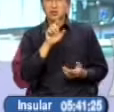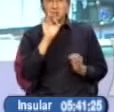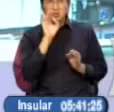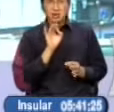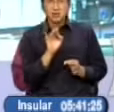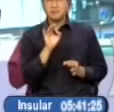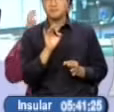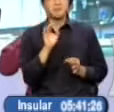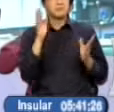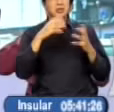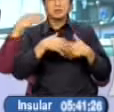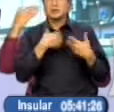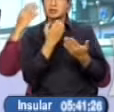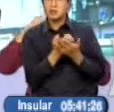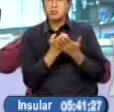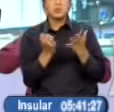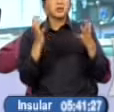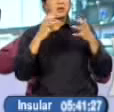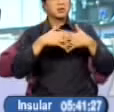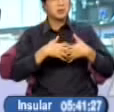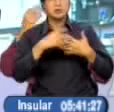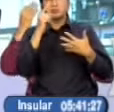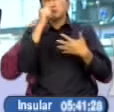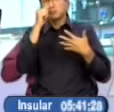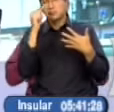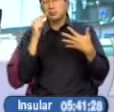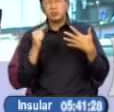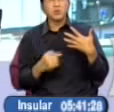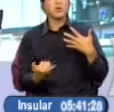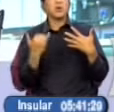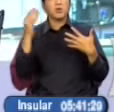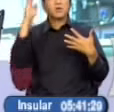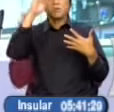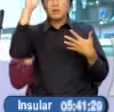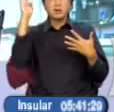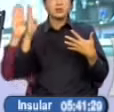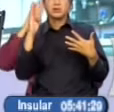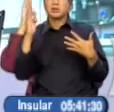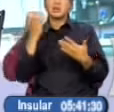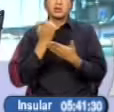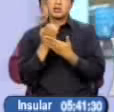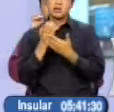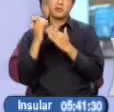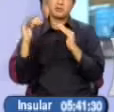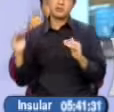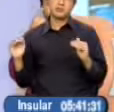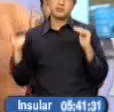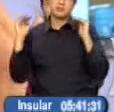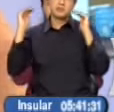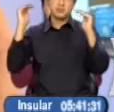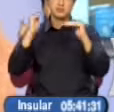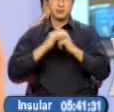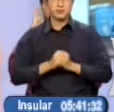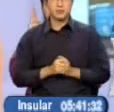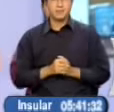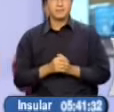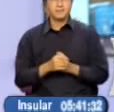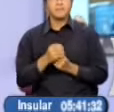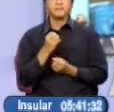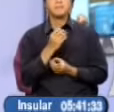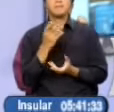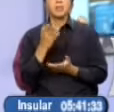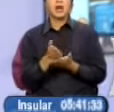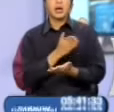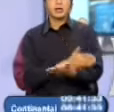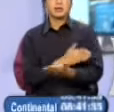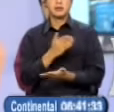una crisis política una crisis jurídica y eso es lo que está viviendo brasil la mayor economía del continente chavero recuerda que dilma ofreció